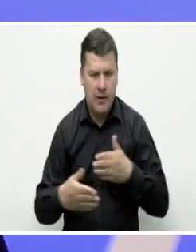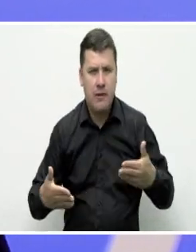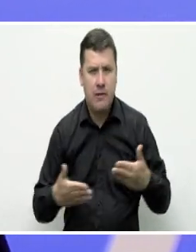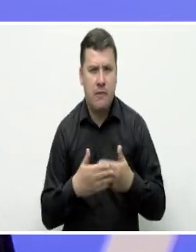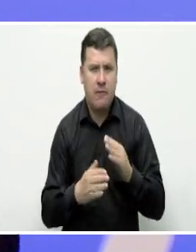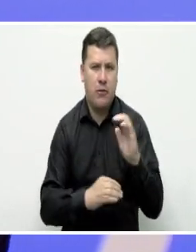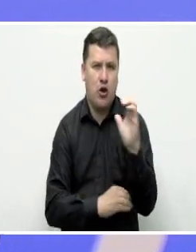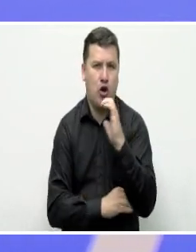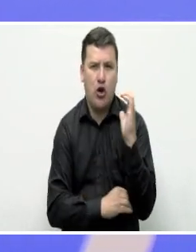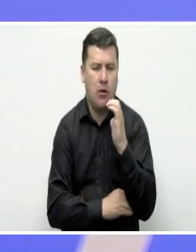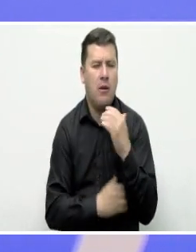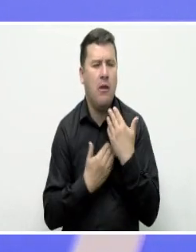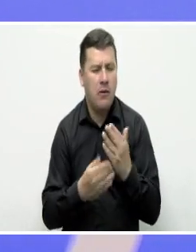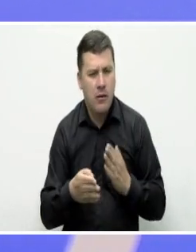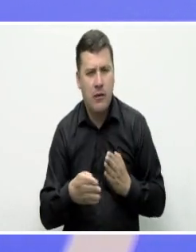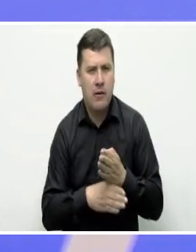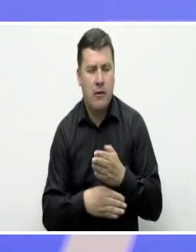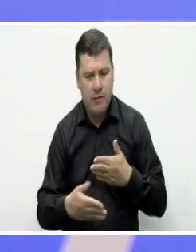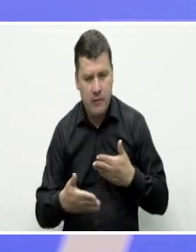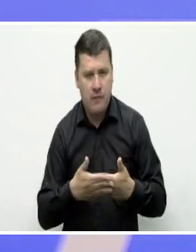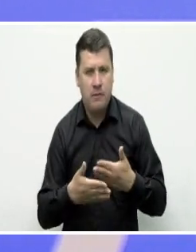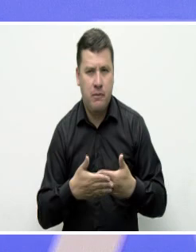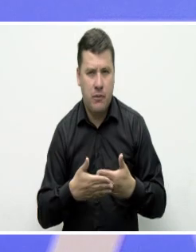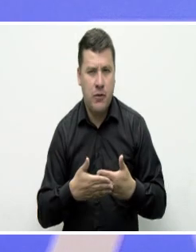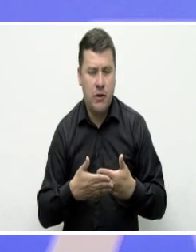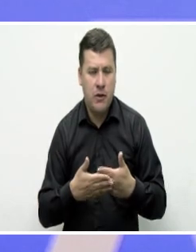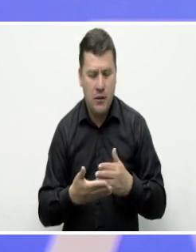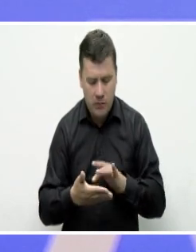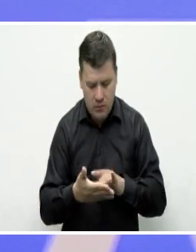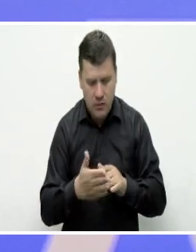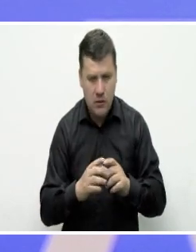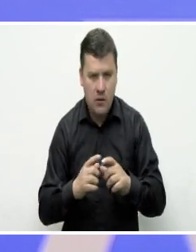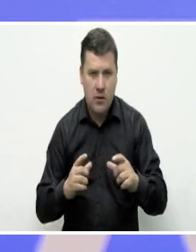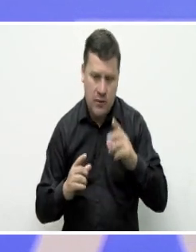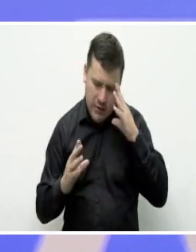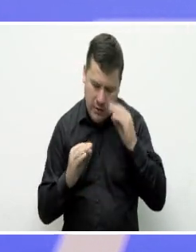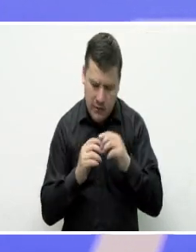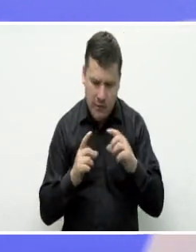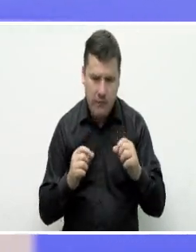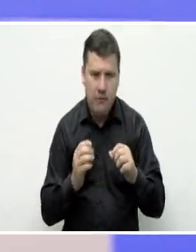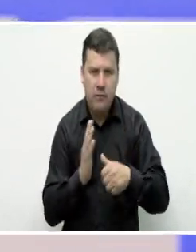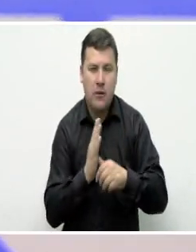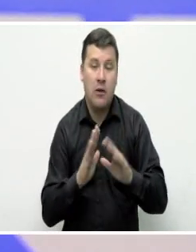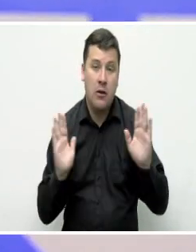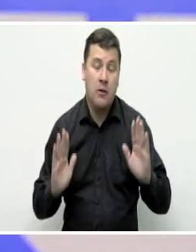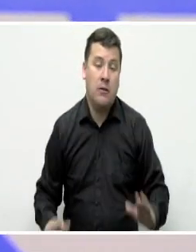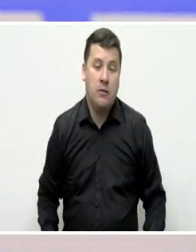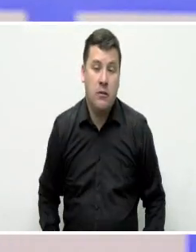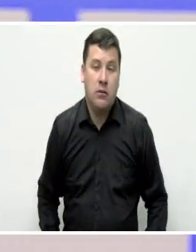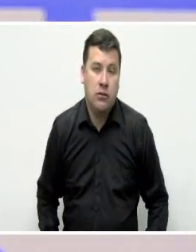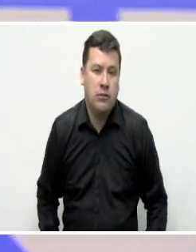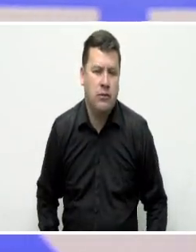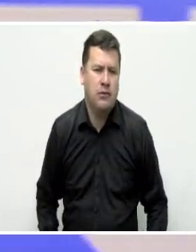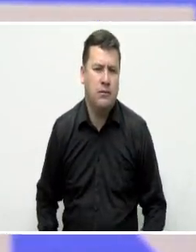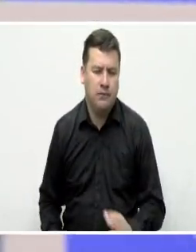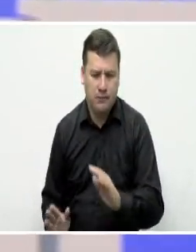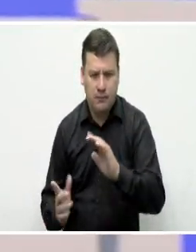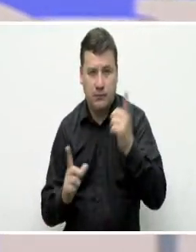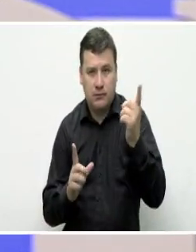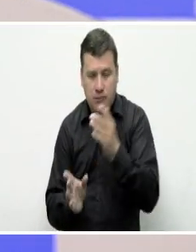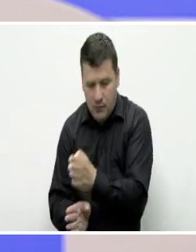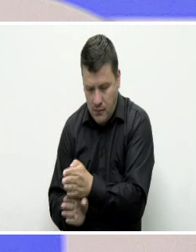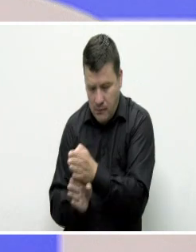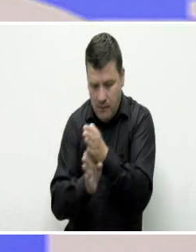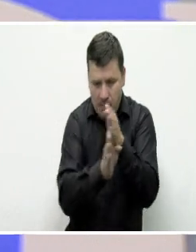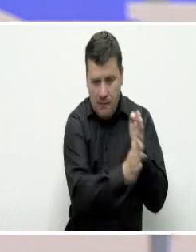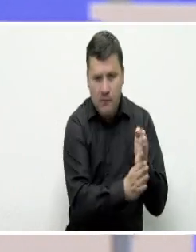los colombianos a través de la biometría, de los convenios de biometría. Bueno, ya vamos a pasar a